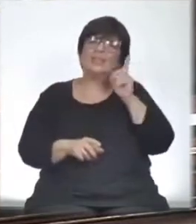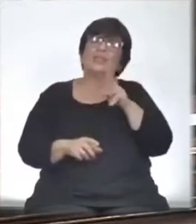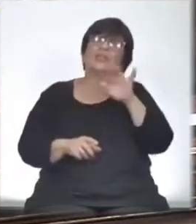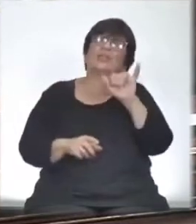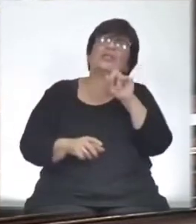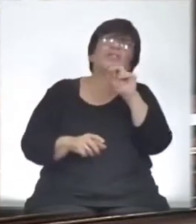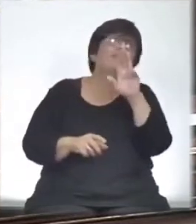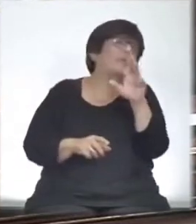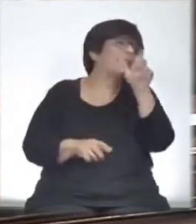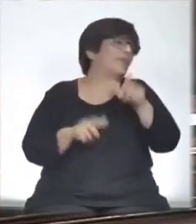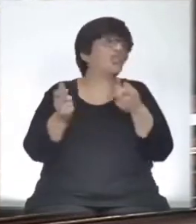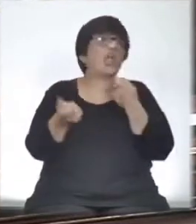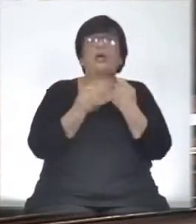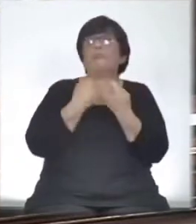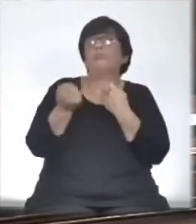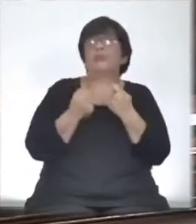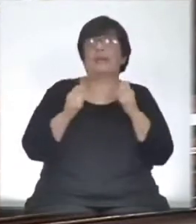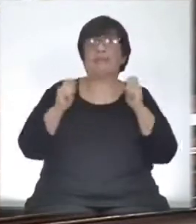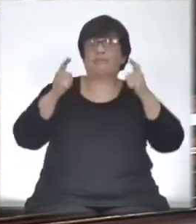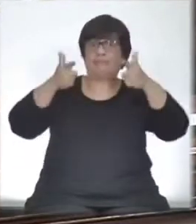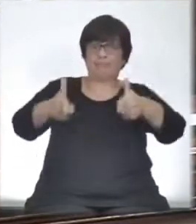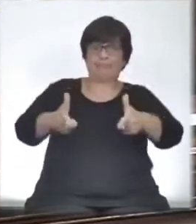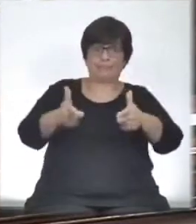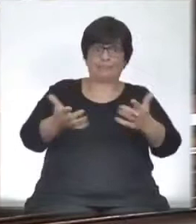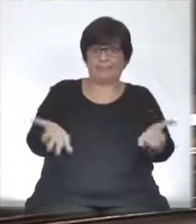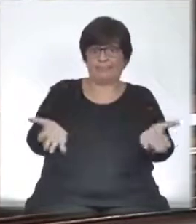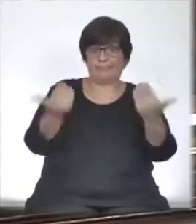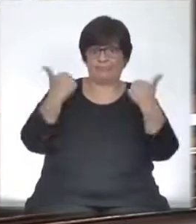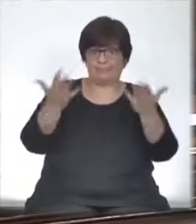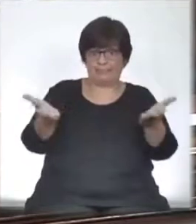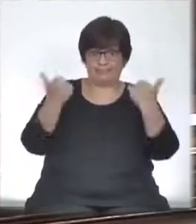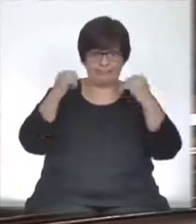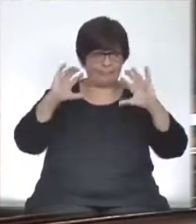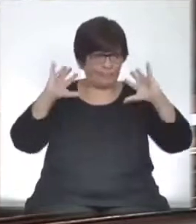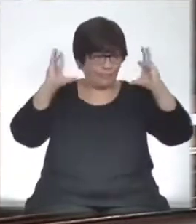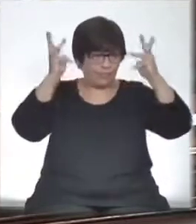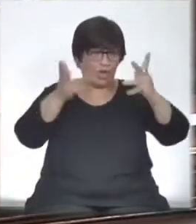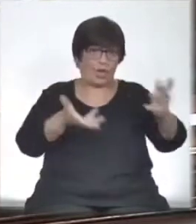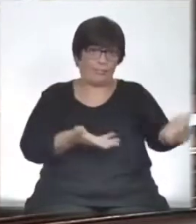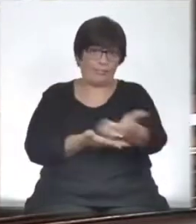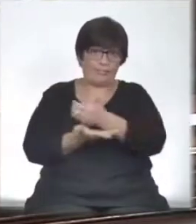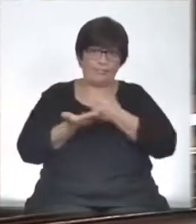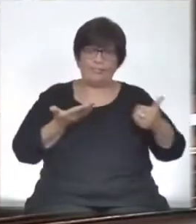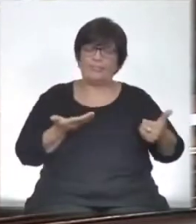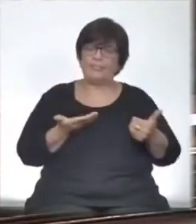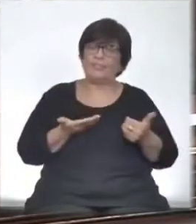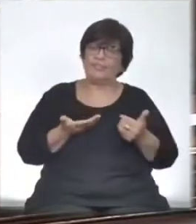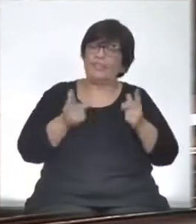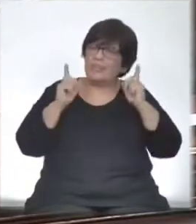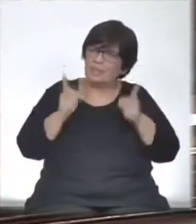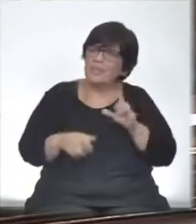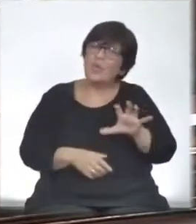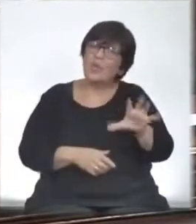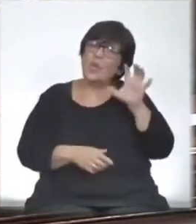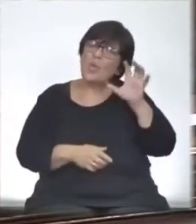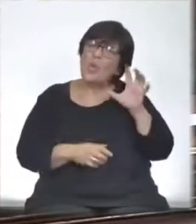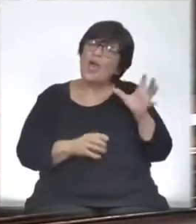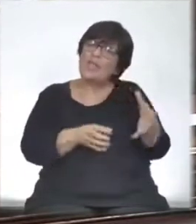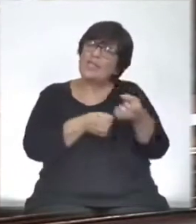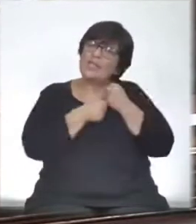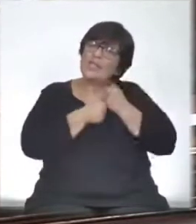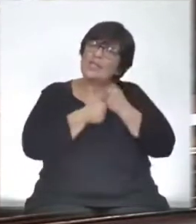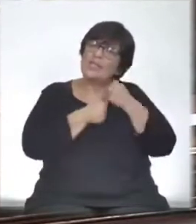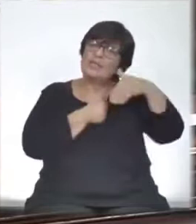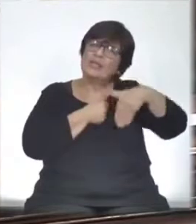era un comerciante y entonces lo asaltaron para tener recursos para la revolución? ¿Cómo no recordar el secuestro de